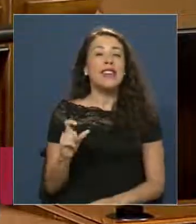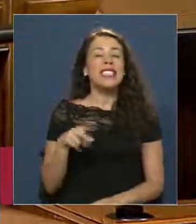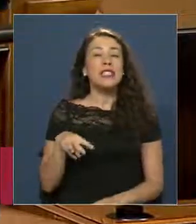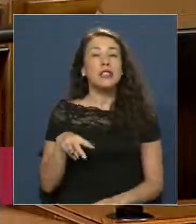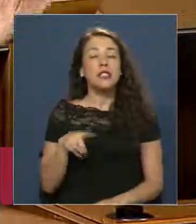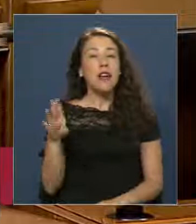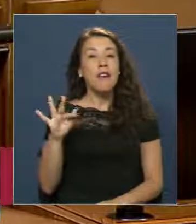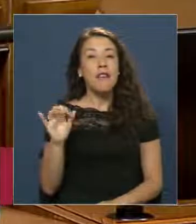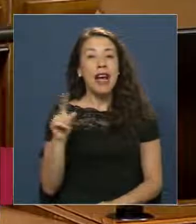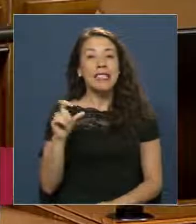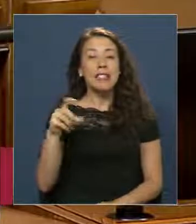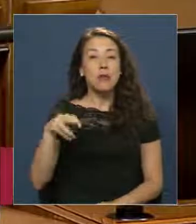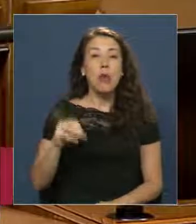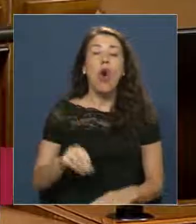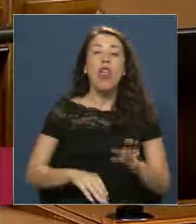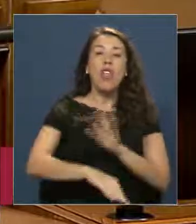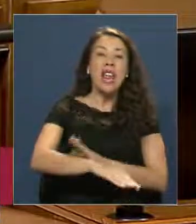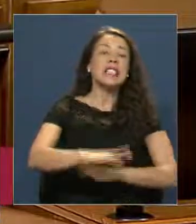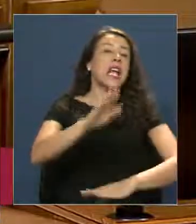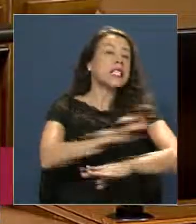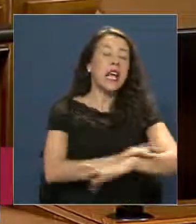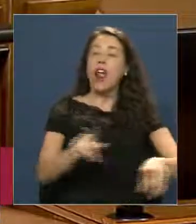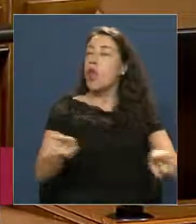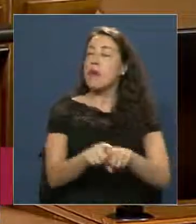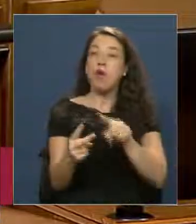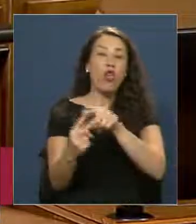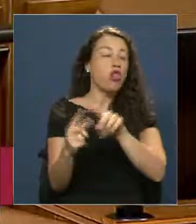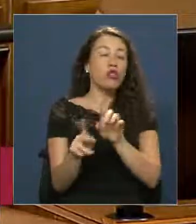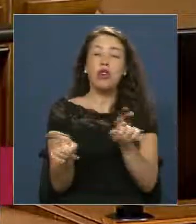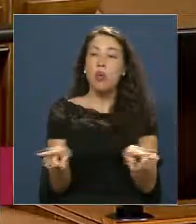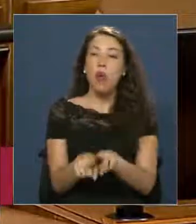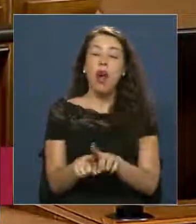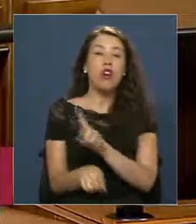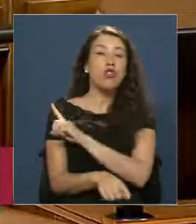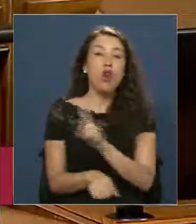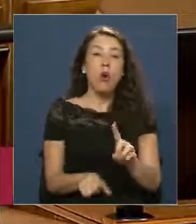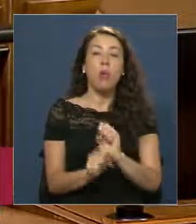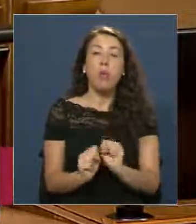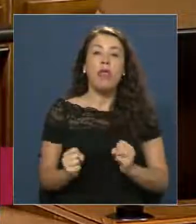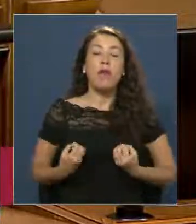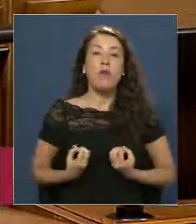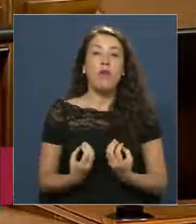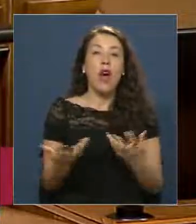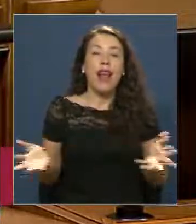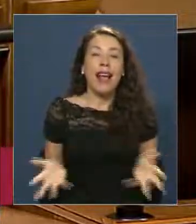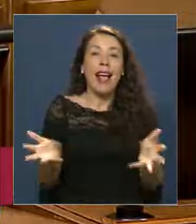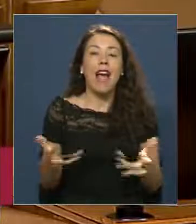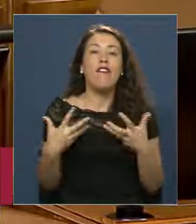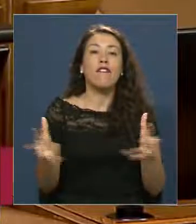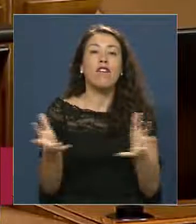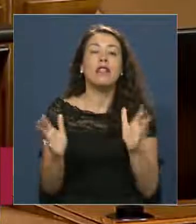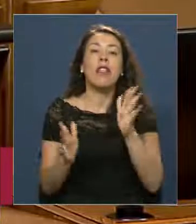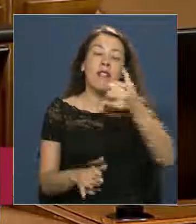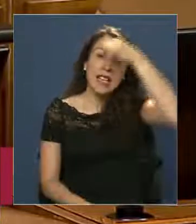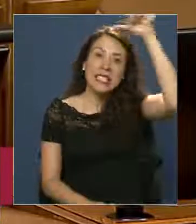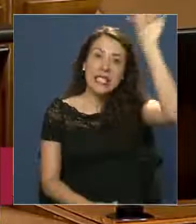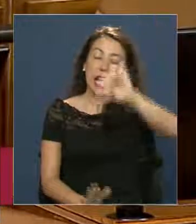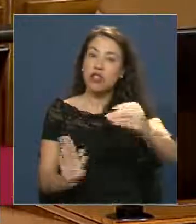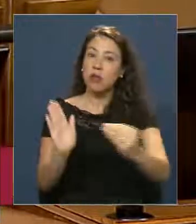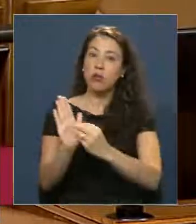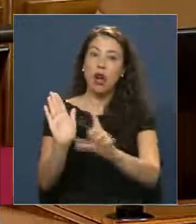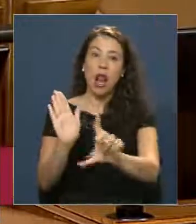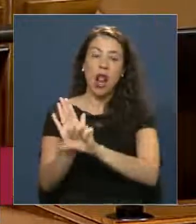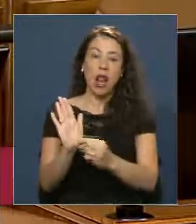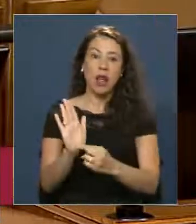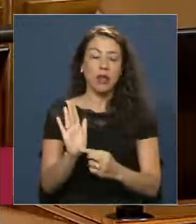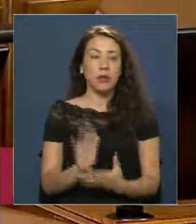derecha contra el fascismo de izquierda. Todos los llamados a incitación a la violencia tienen que quedar sancionados. Y eso